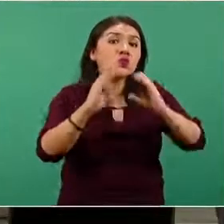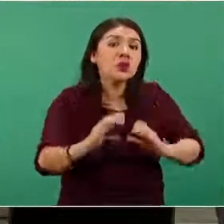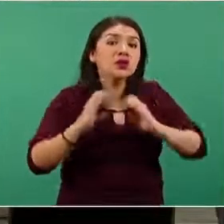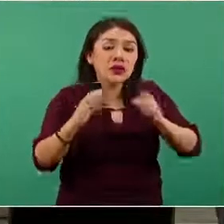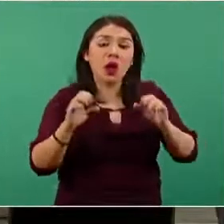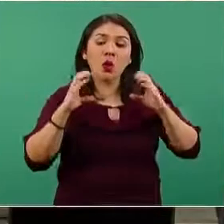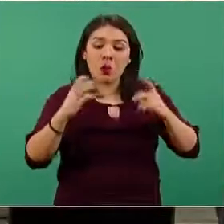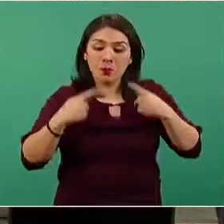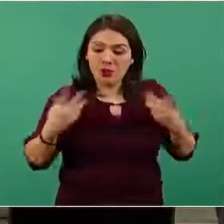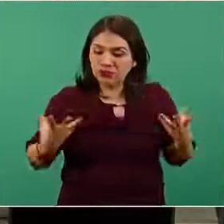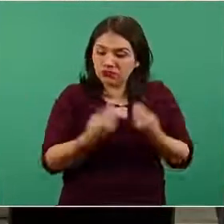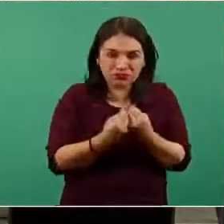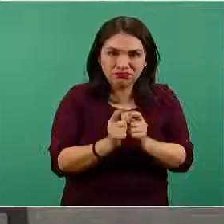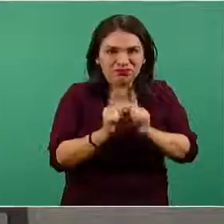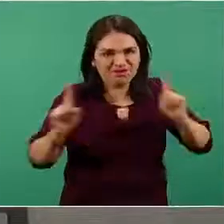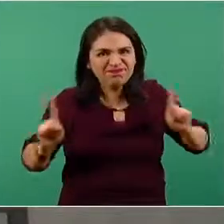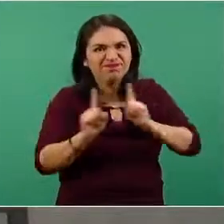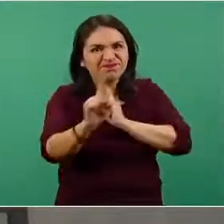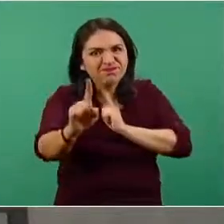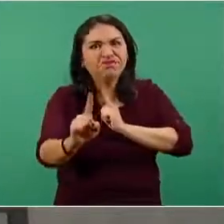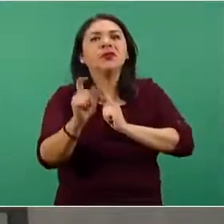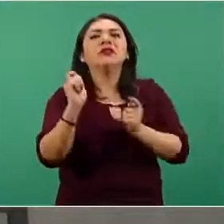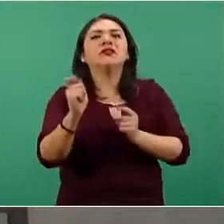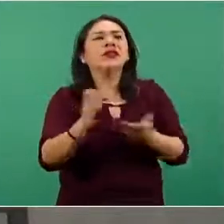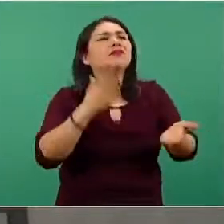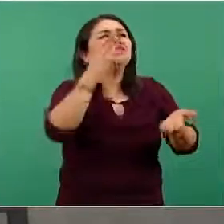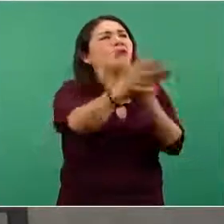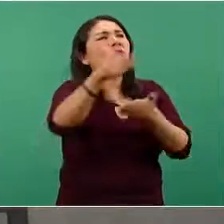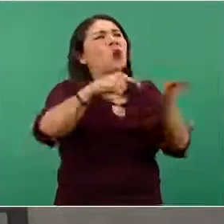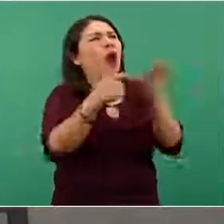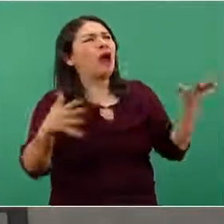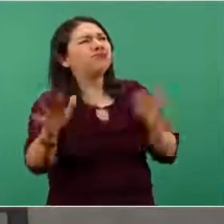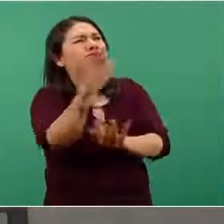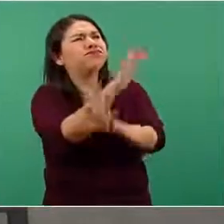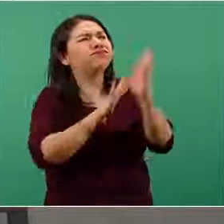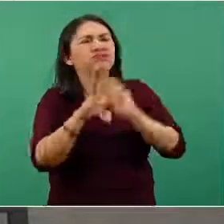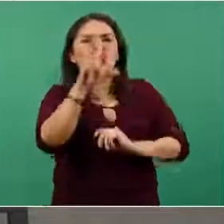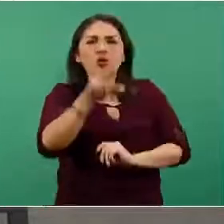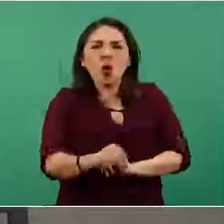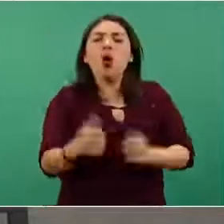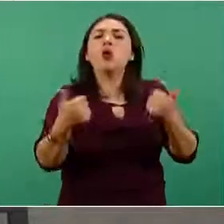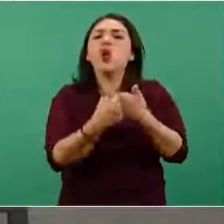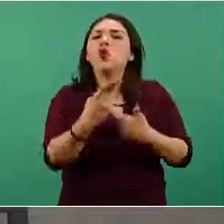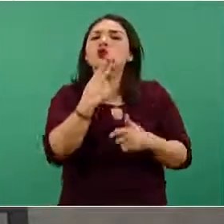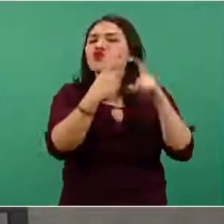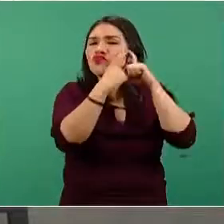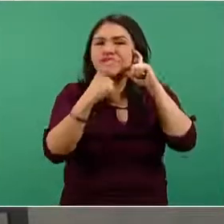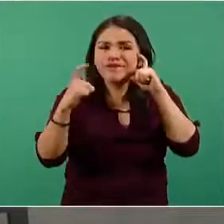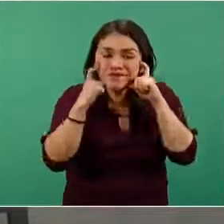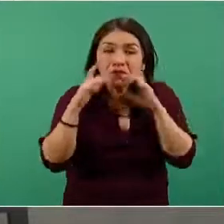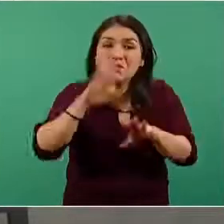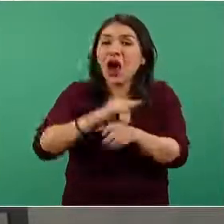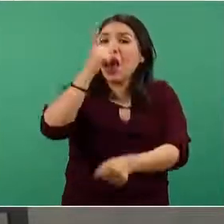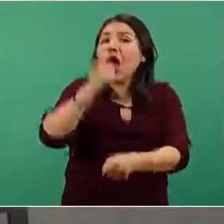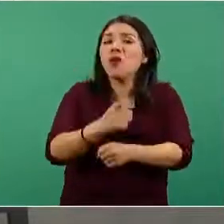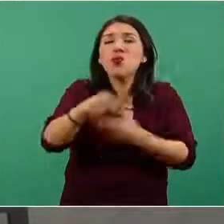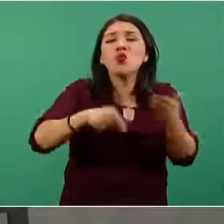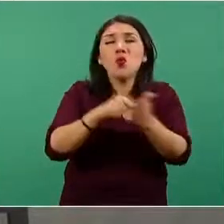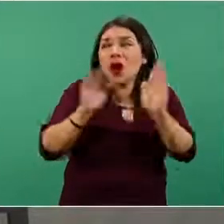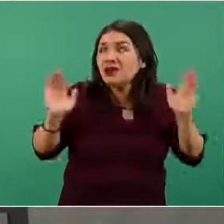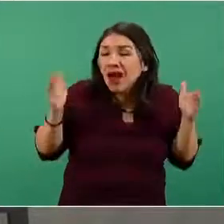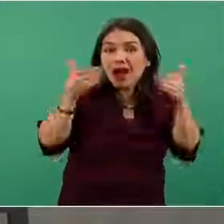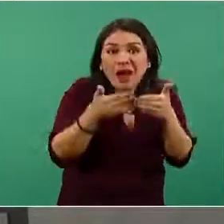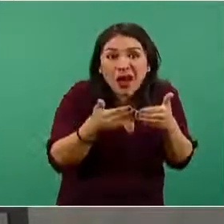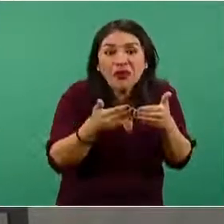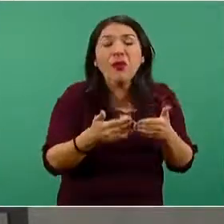sana distancia, el abstenernos de ir a sitios concurridos, el uso del cubrebocas, particularmente en los sitios